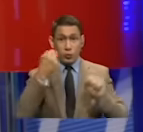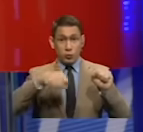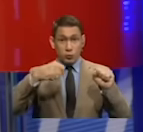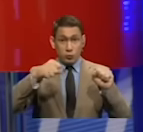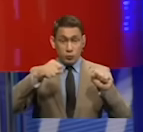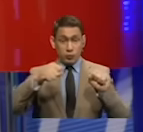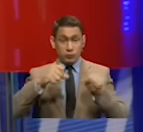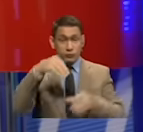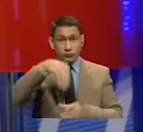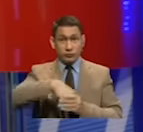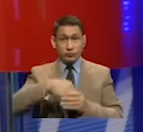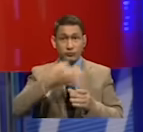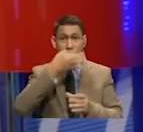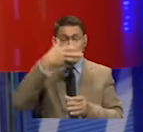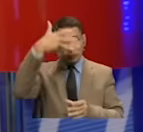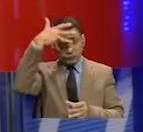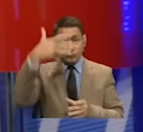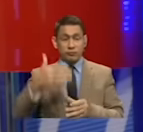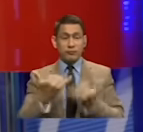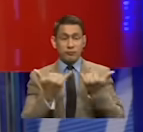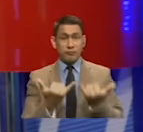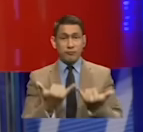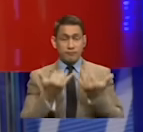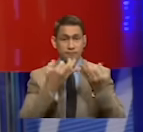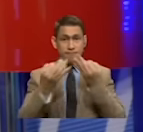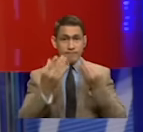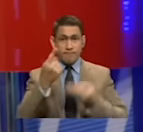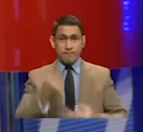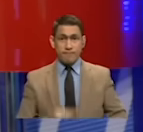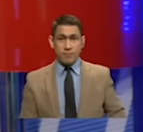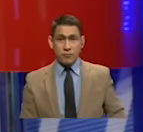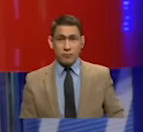Limón, Santo Domingo. Tenemos todos los detalles.